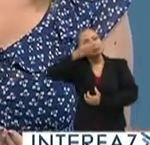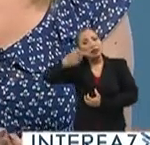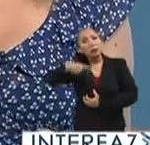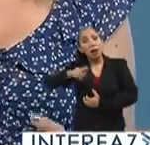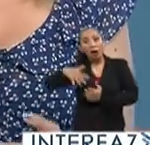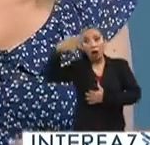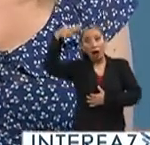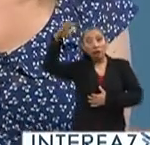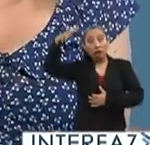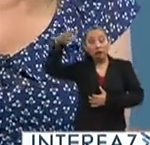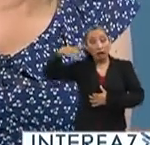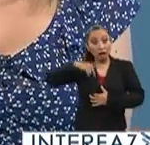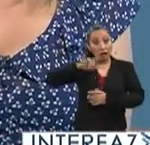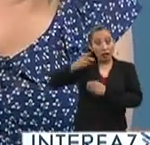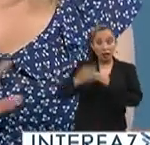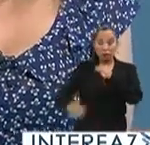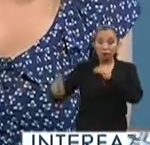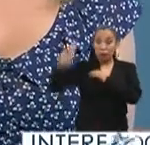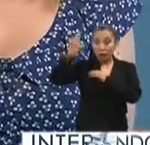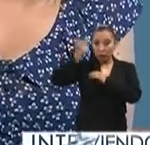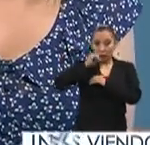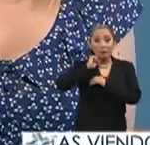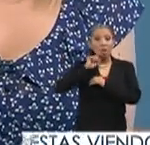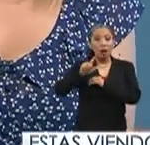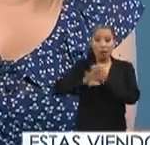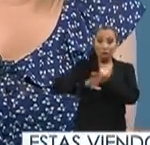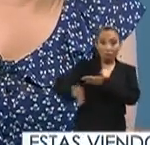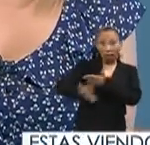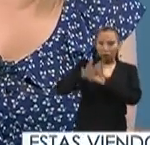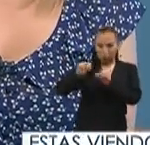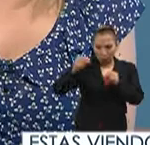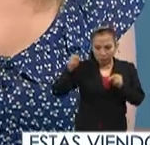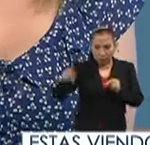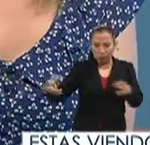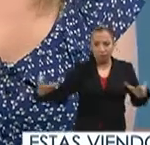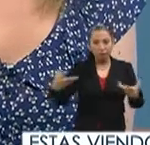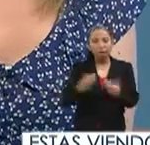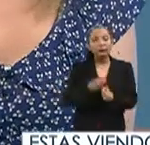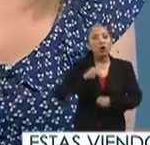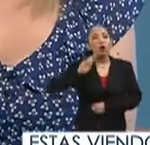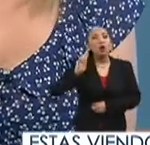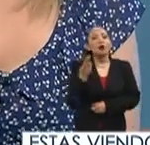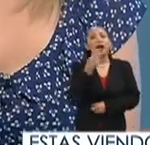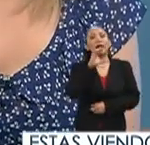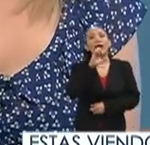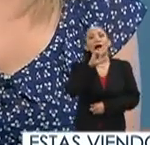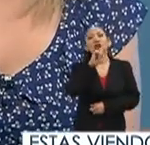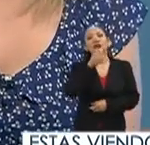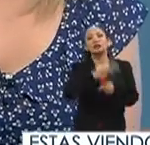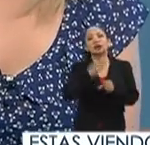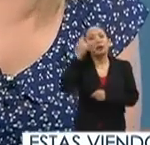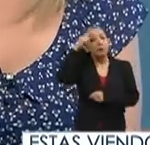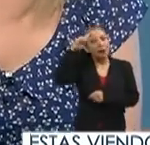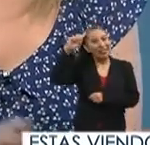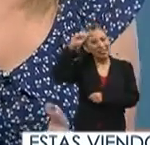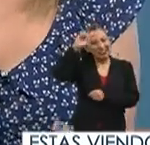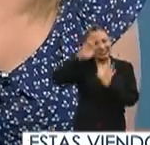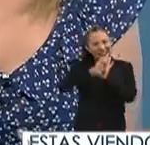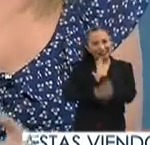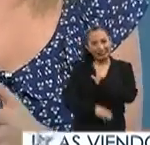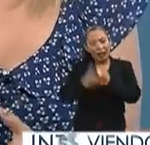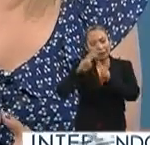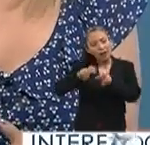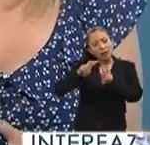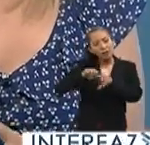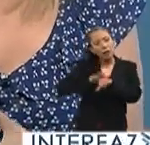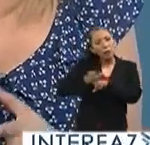vida adulta y la formación superior tampoco están excluidas de esta estadística. La Universidad Carlos III de Madrid, por ejemplo, analizó